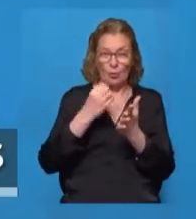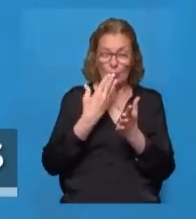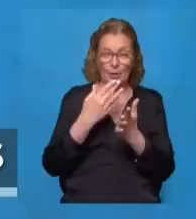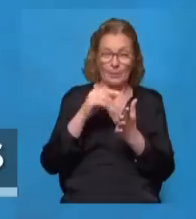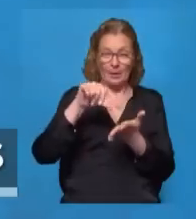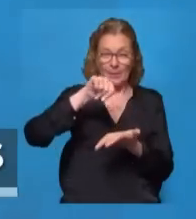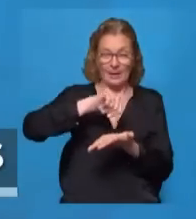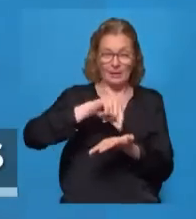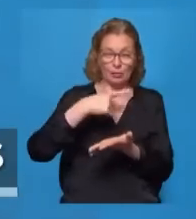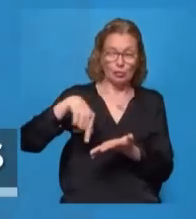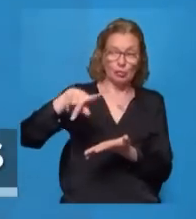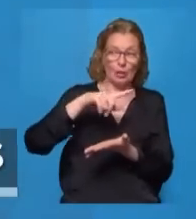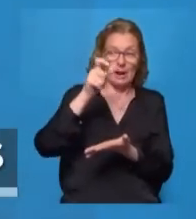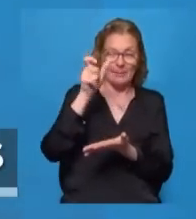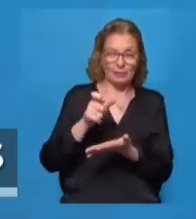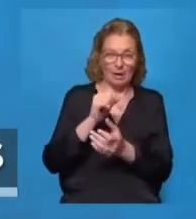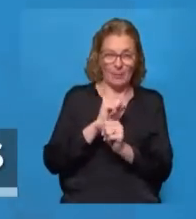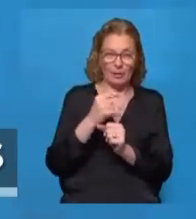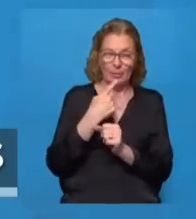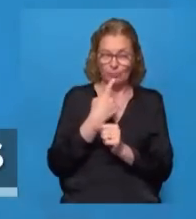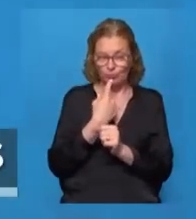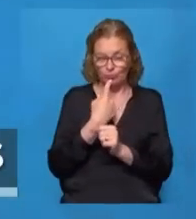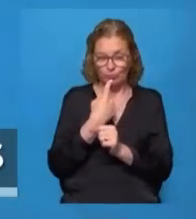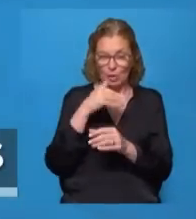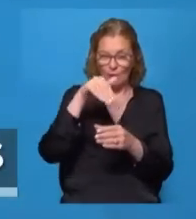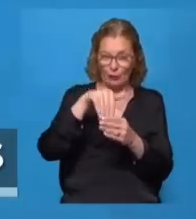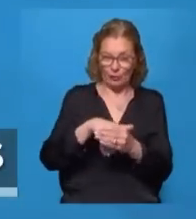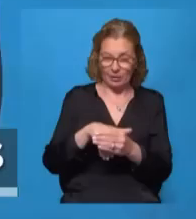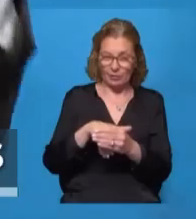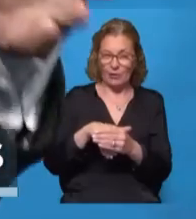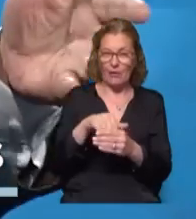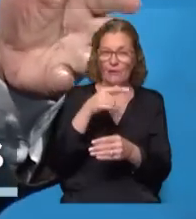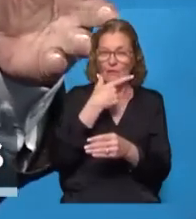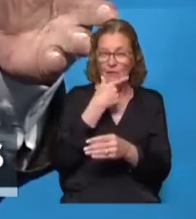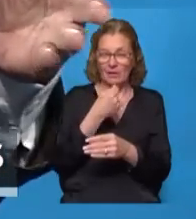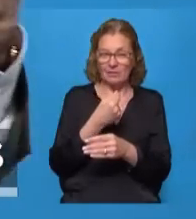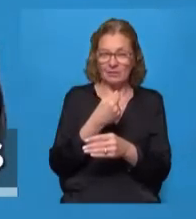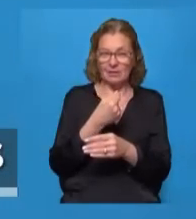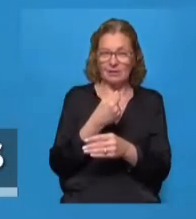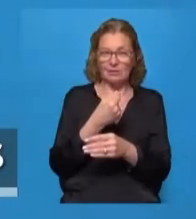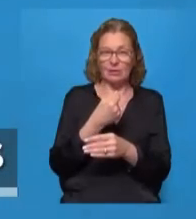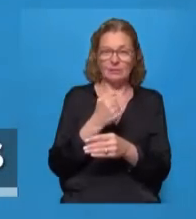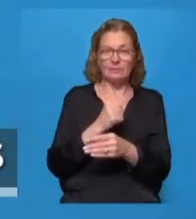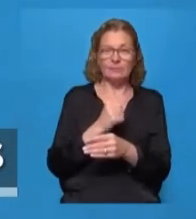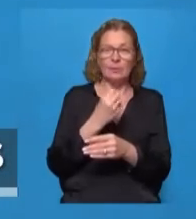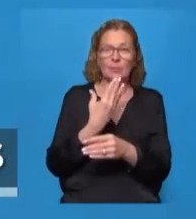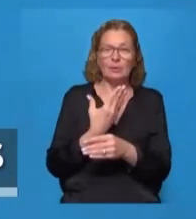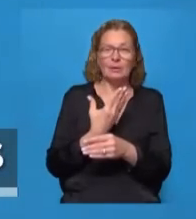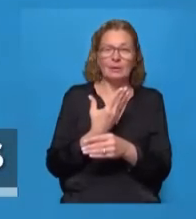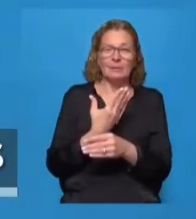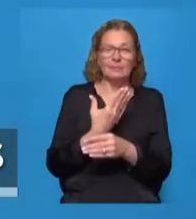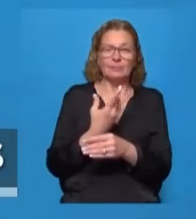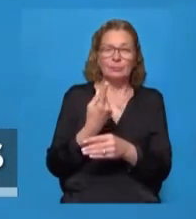el país la población pueda cuestionarlo a través de un referéndum facilitando la vida del referéndum porque